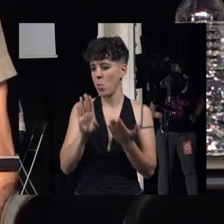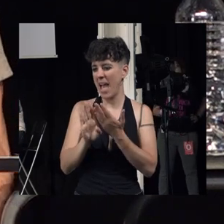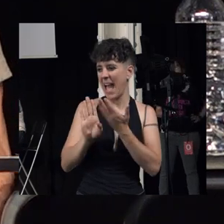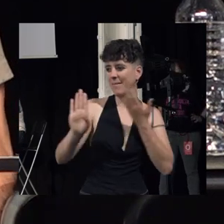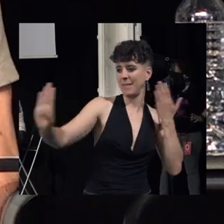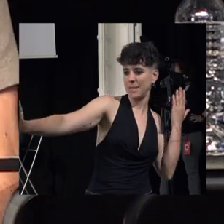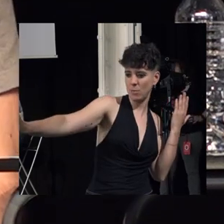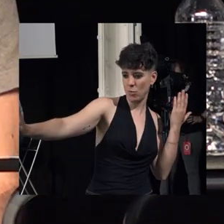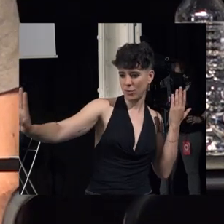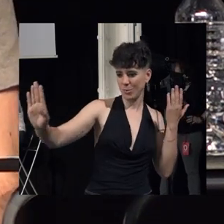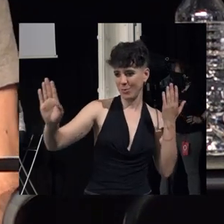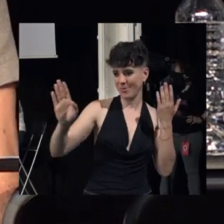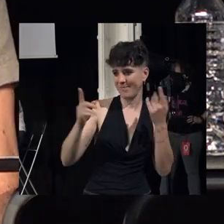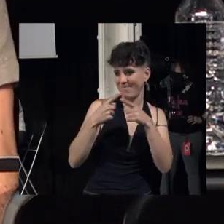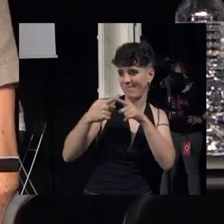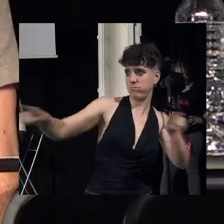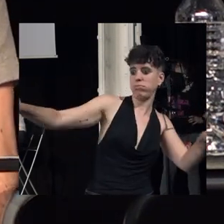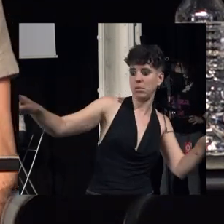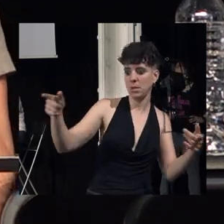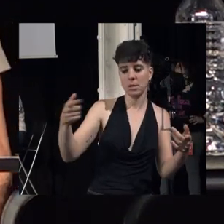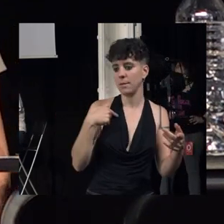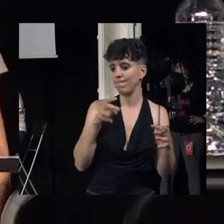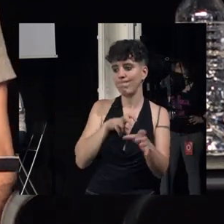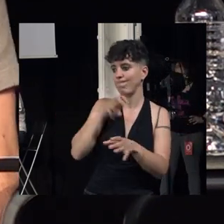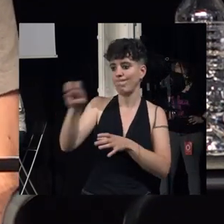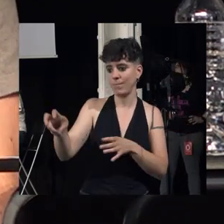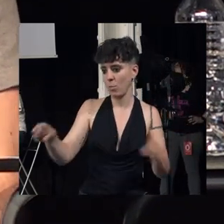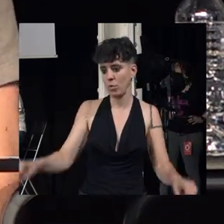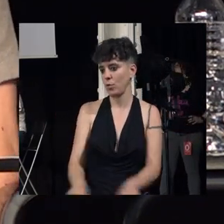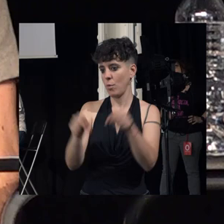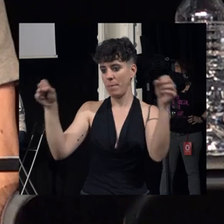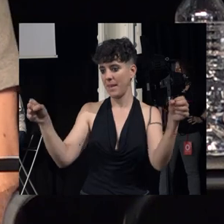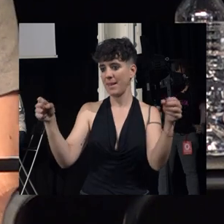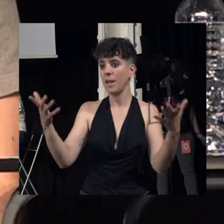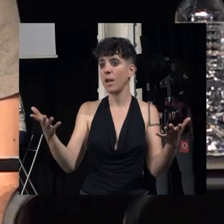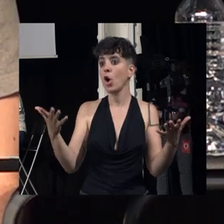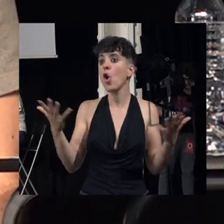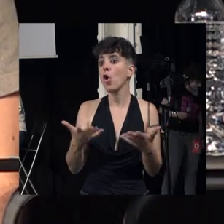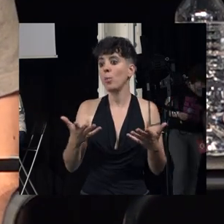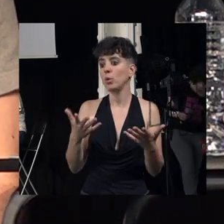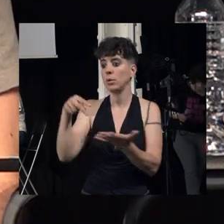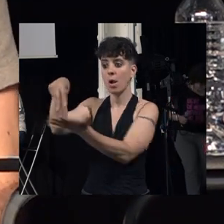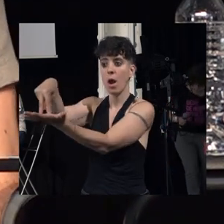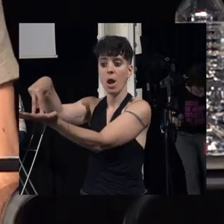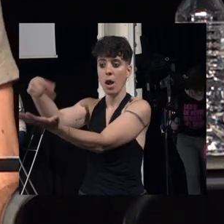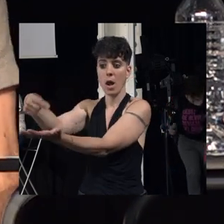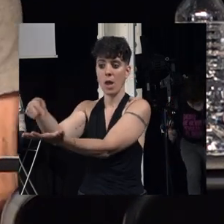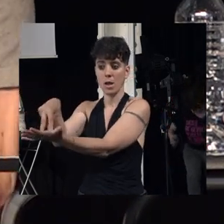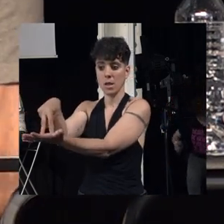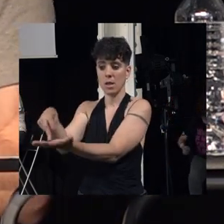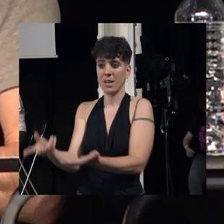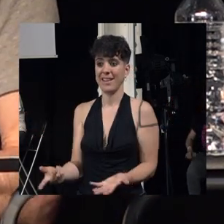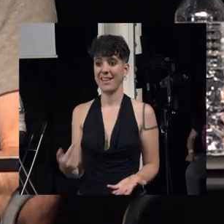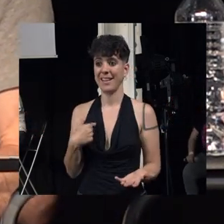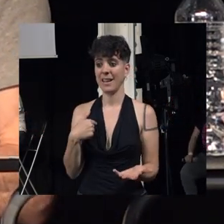esos abismos es lo que se tiene que transponer y no hay otra manera sino estar, hay que estar allá. Y no